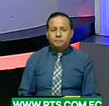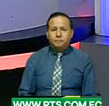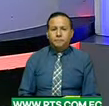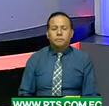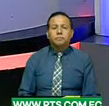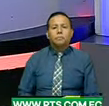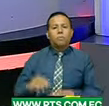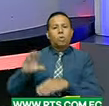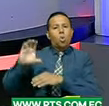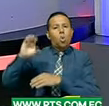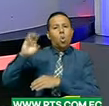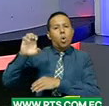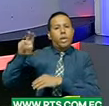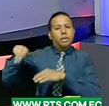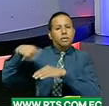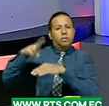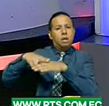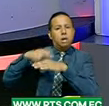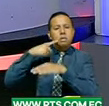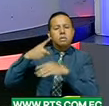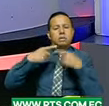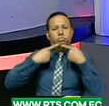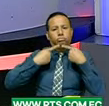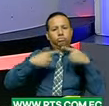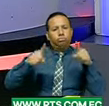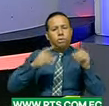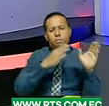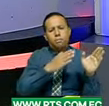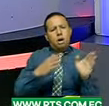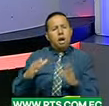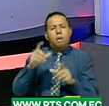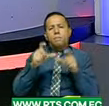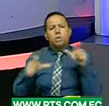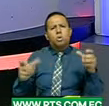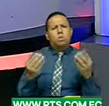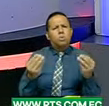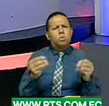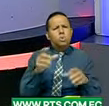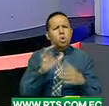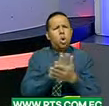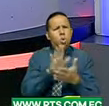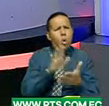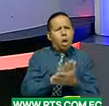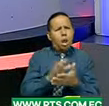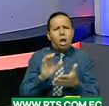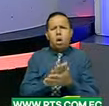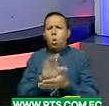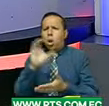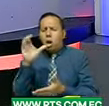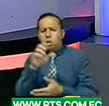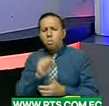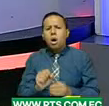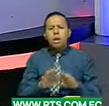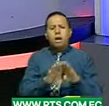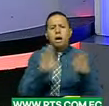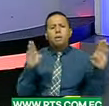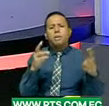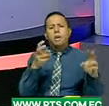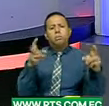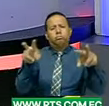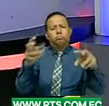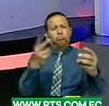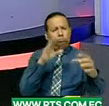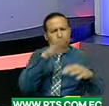El COE Nacional anunció los protocolos para que más de 1,000 instituciones educativas del ciclo Sierra y Amazonía regresen a clases presenciales